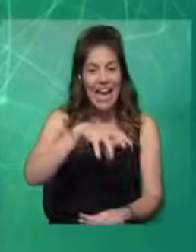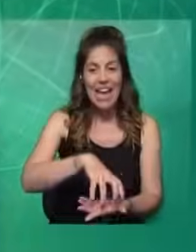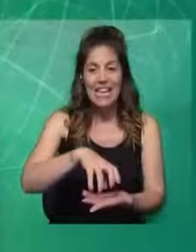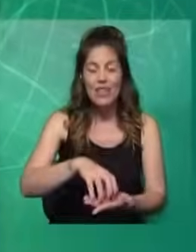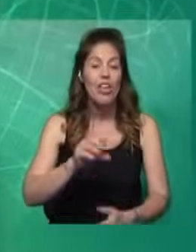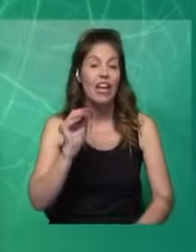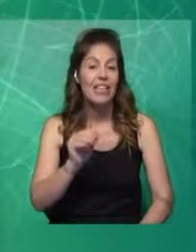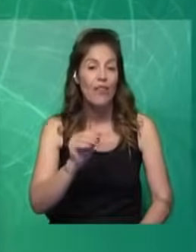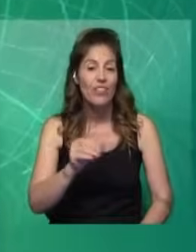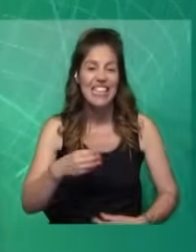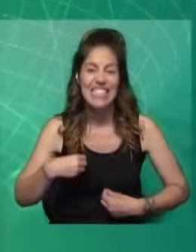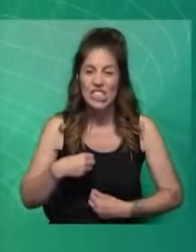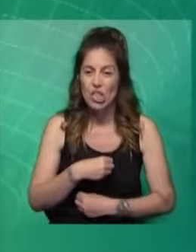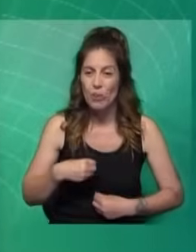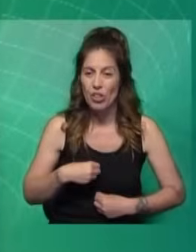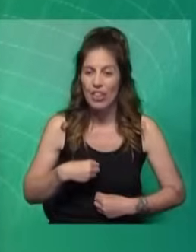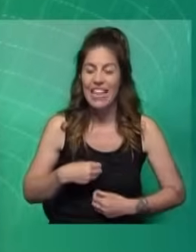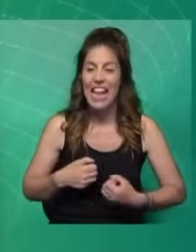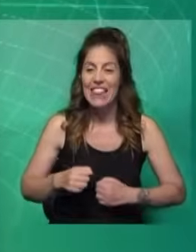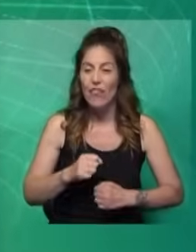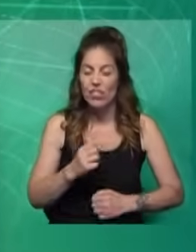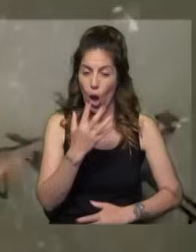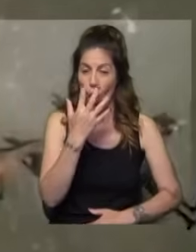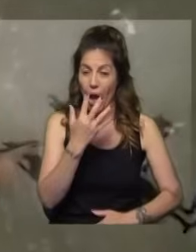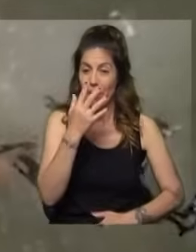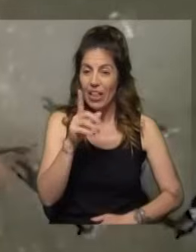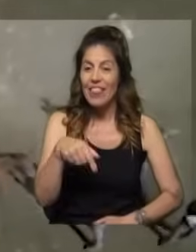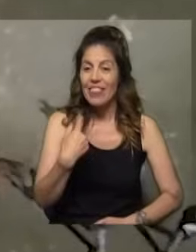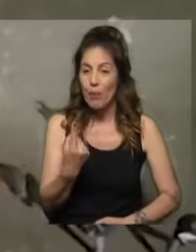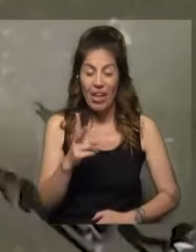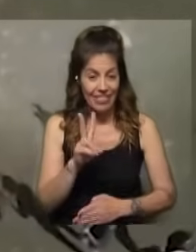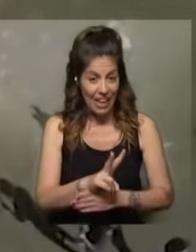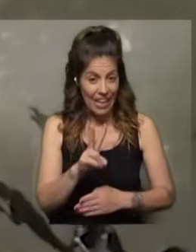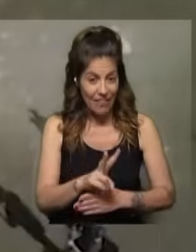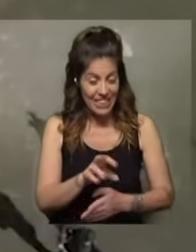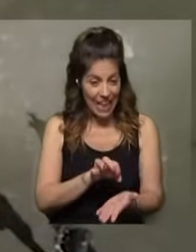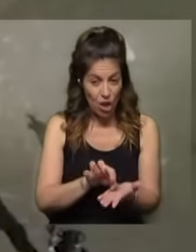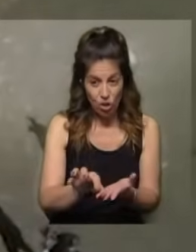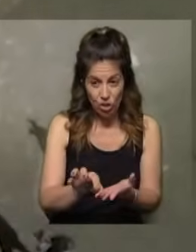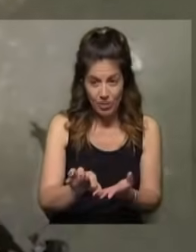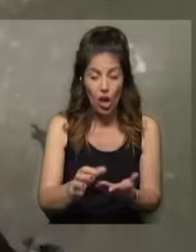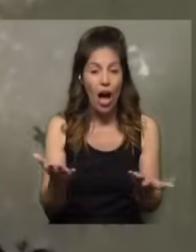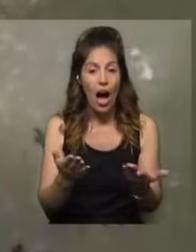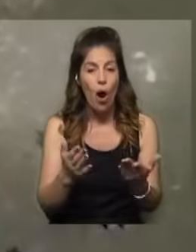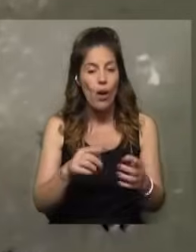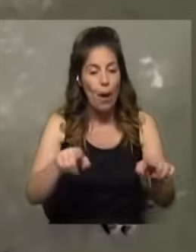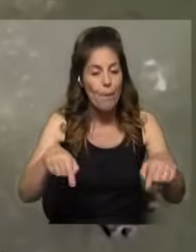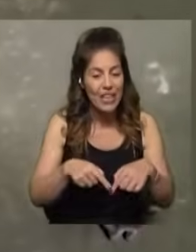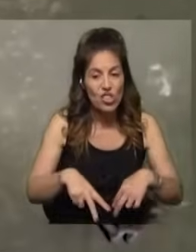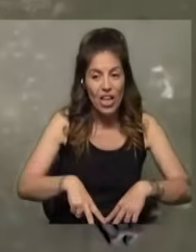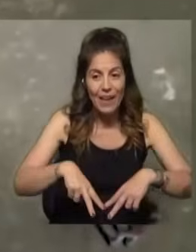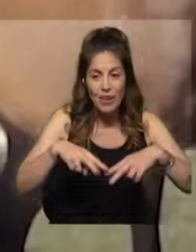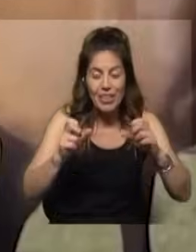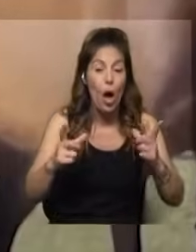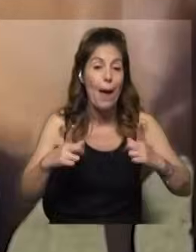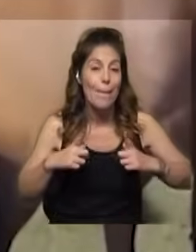notificaron sintomatología nerviosa y o respiratoria luego de la visita de los servicios quedan como predios en investigación a la